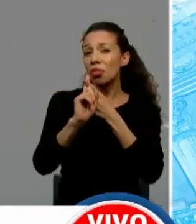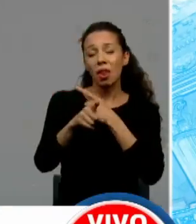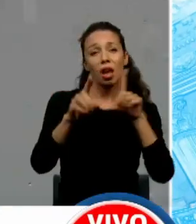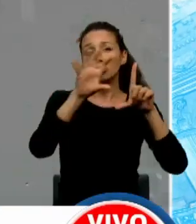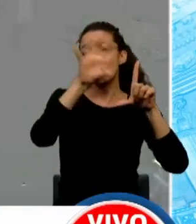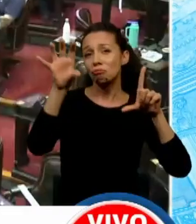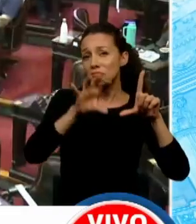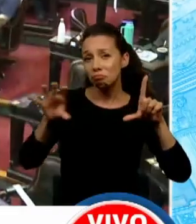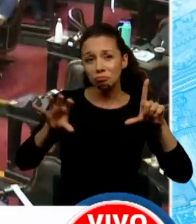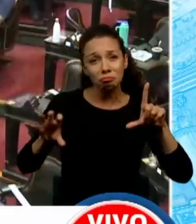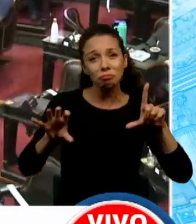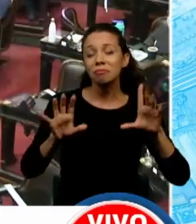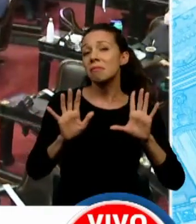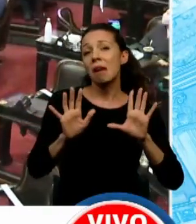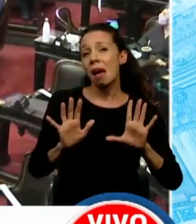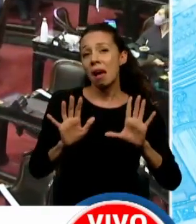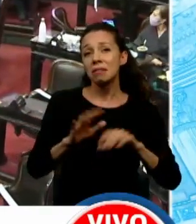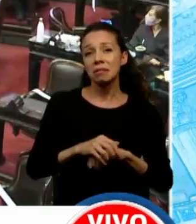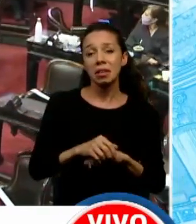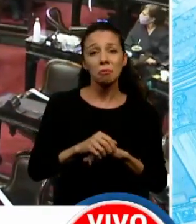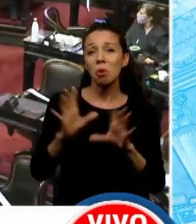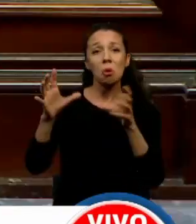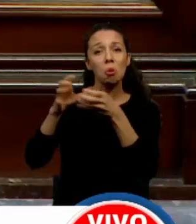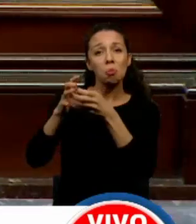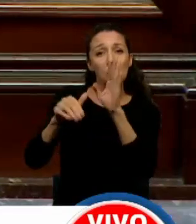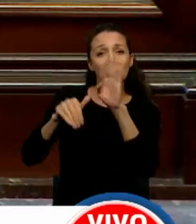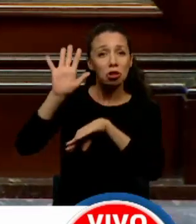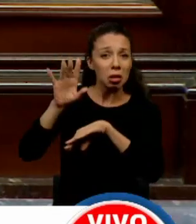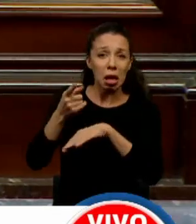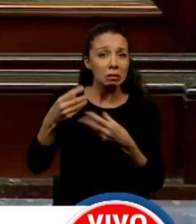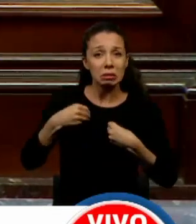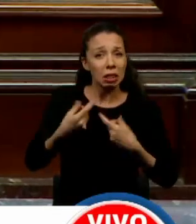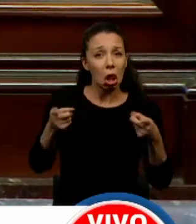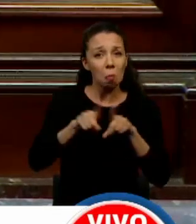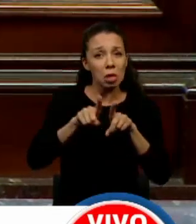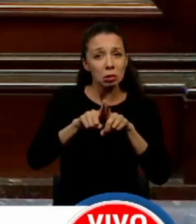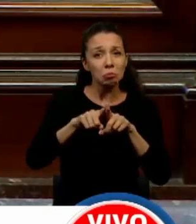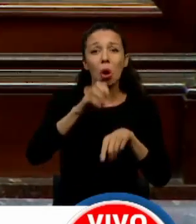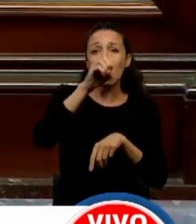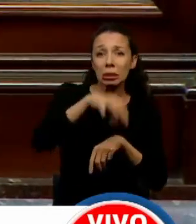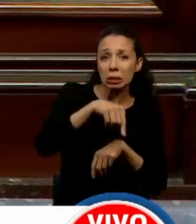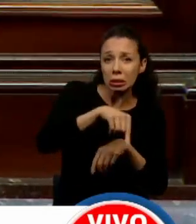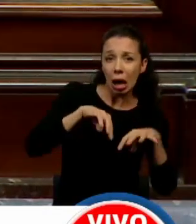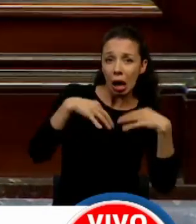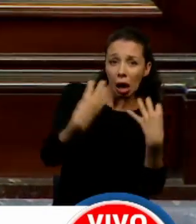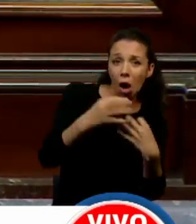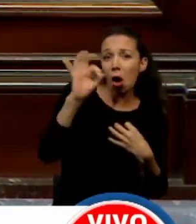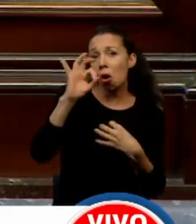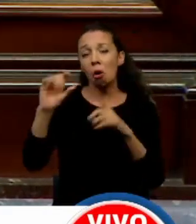que para la bancada mayoritaria de la oposición es lo mismo, porque estar en el despacho.